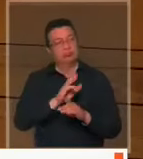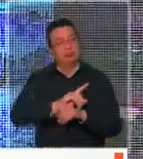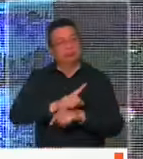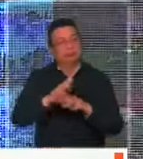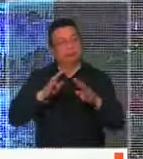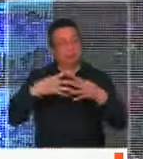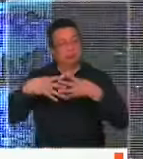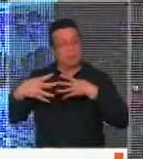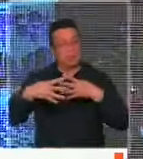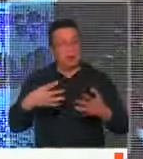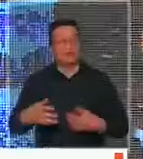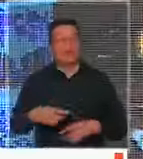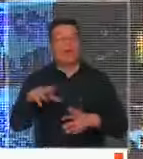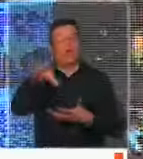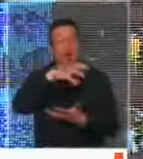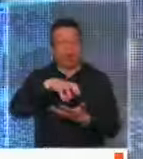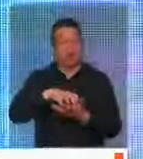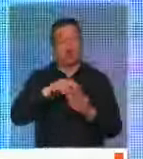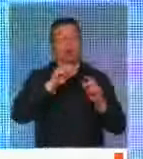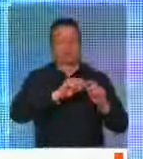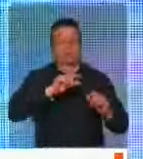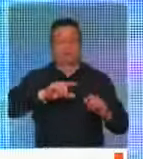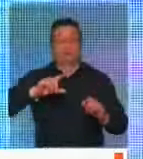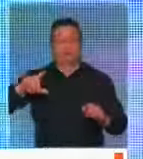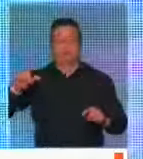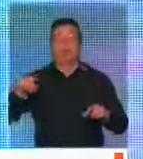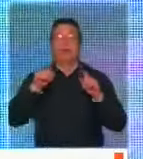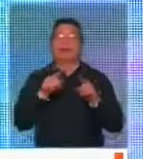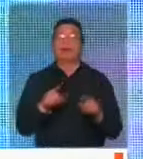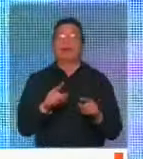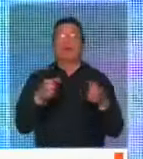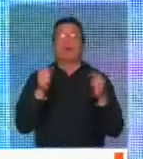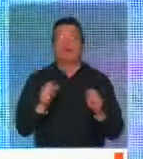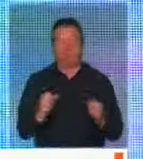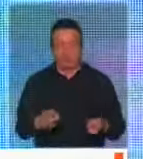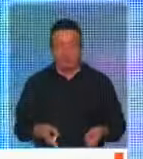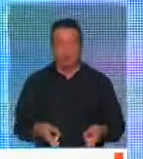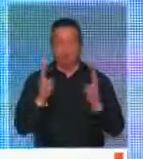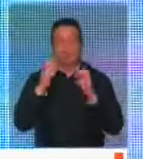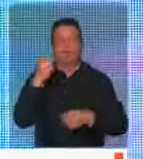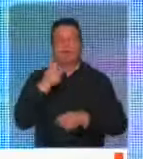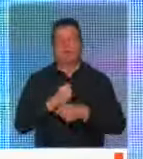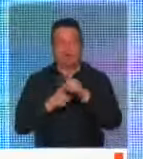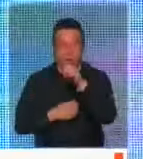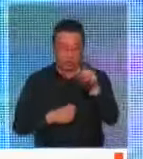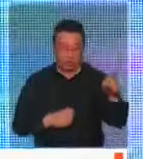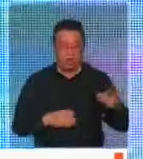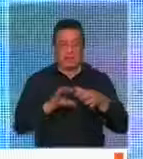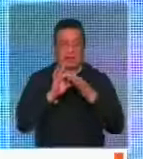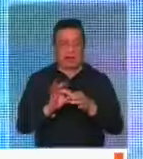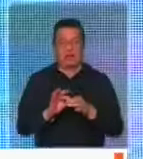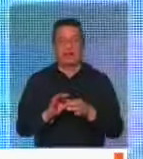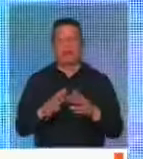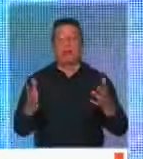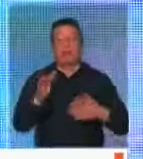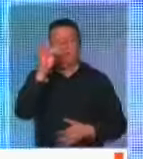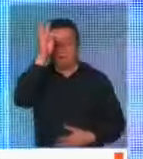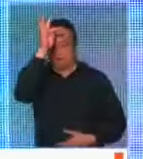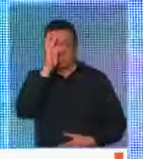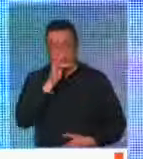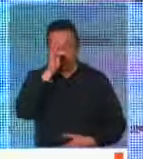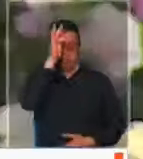transparencia. Donde la comuna ha progresado, y eso no habría sido posible sin el trabajo de ustedes, tanto de funcionarios